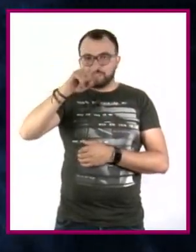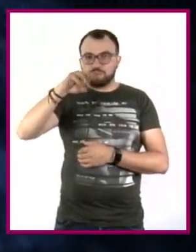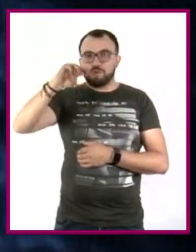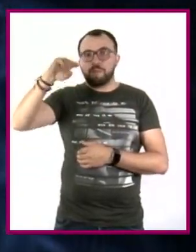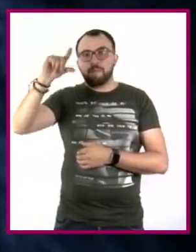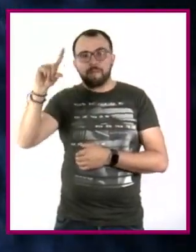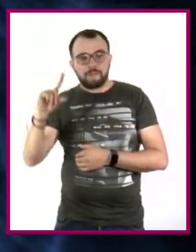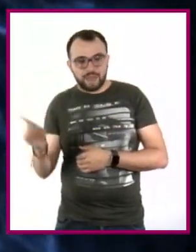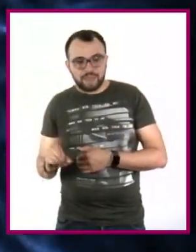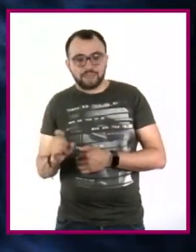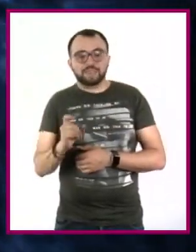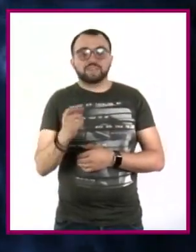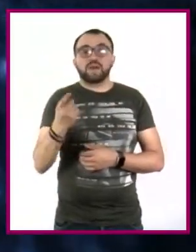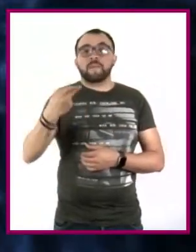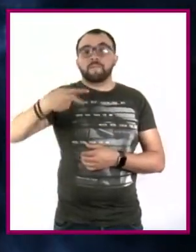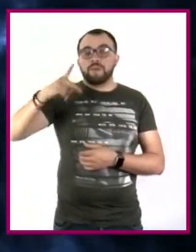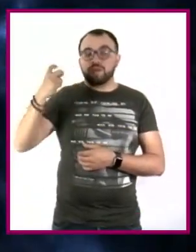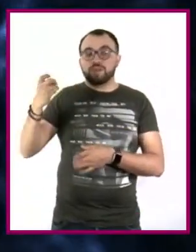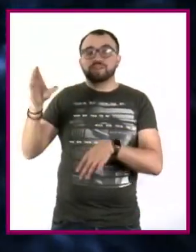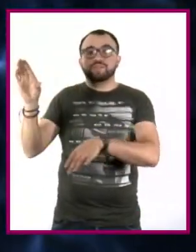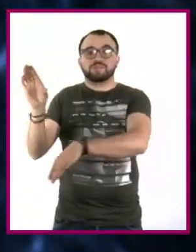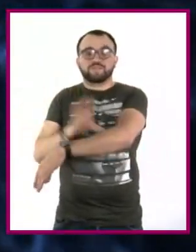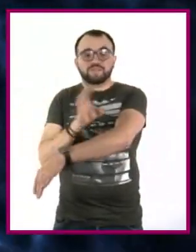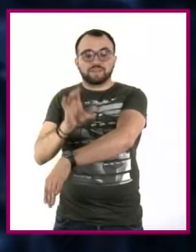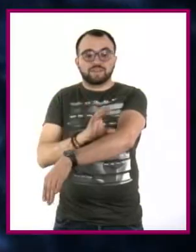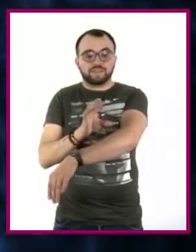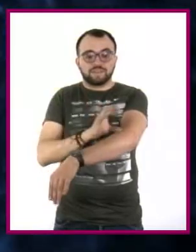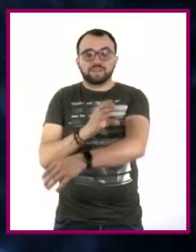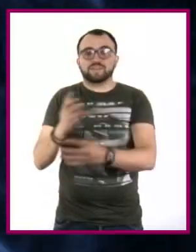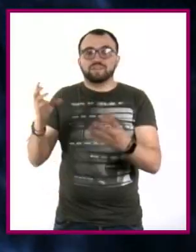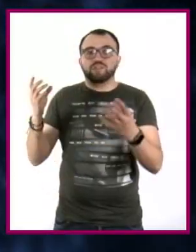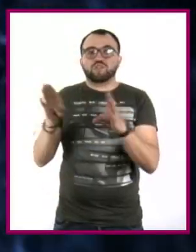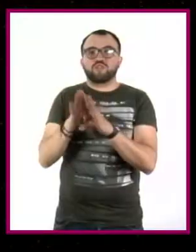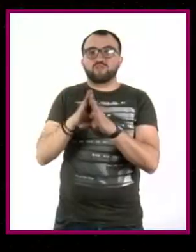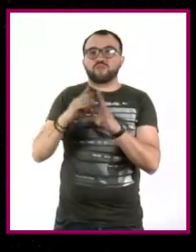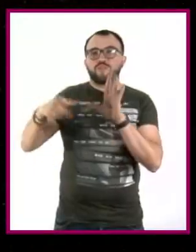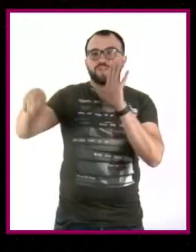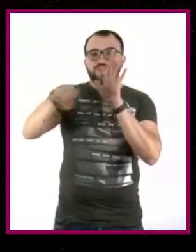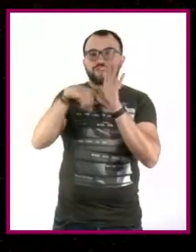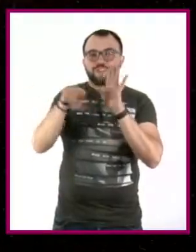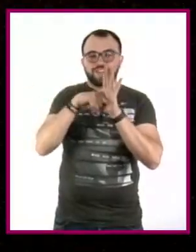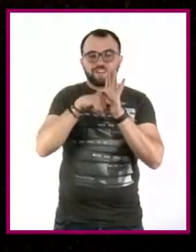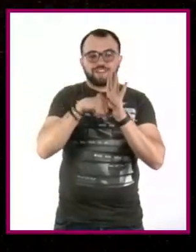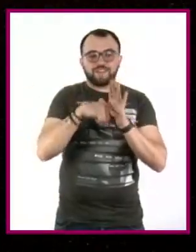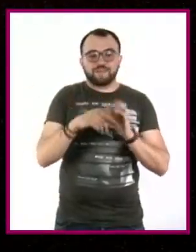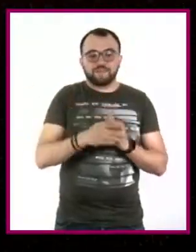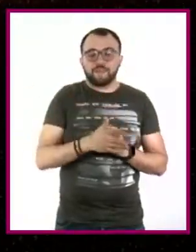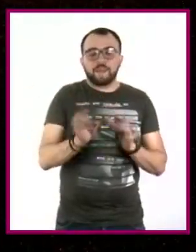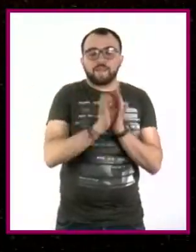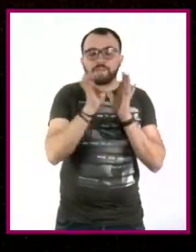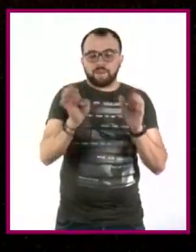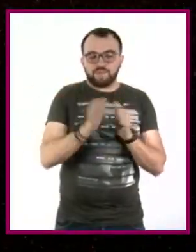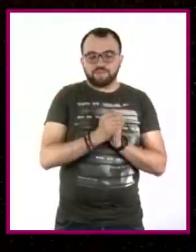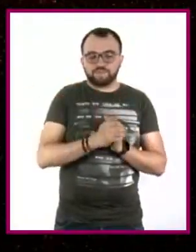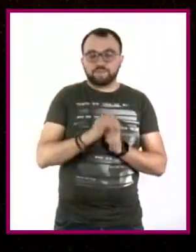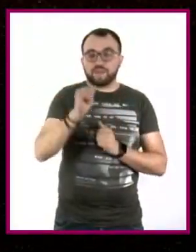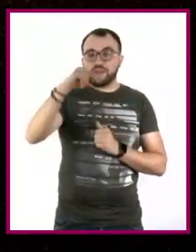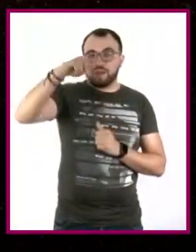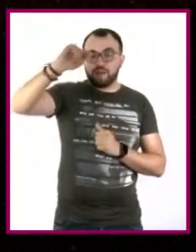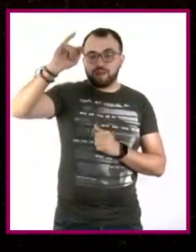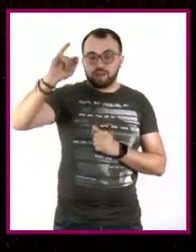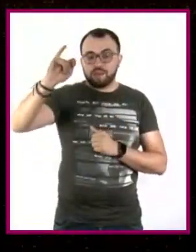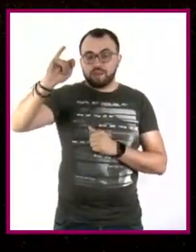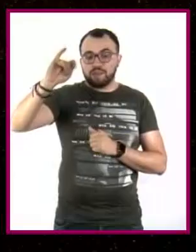materia, pero con carga eléctrica y propiedades cuánticas opuestas. Así, por ejemplo, el antielectrón es